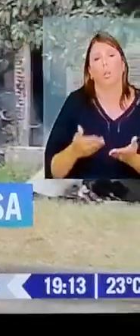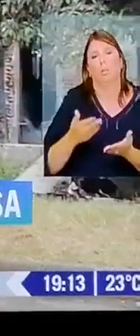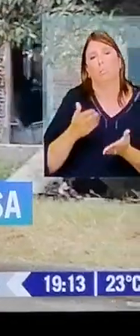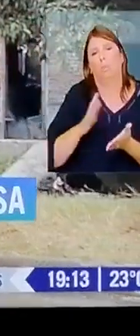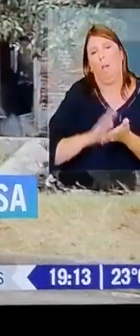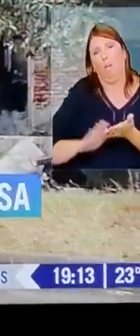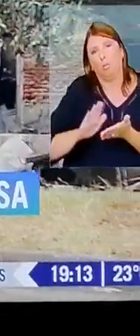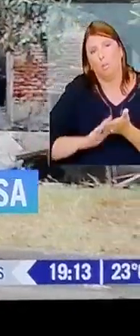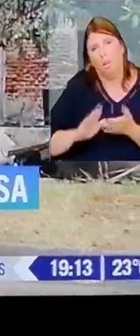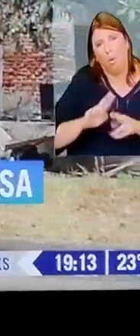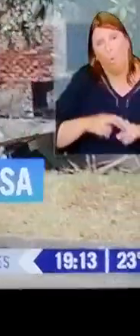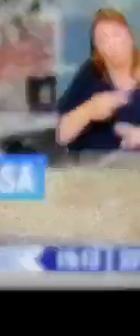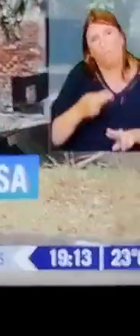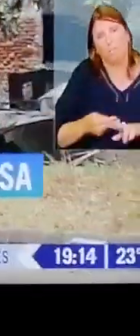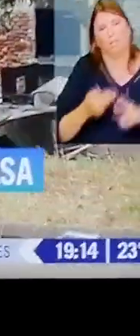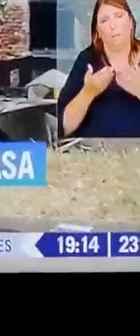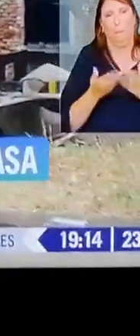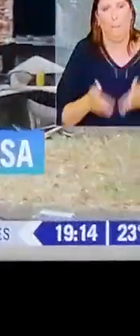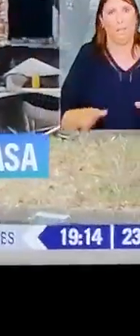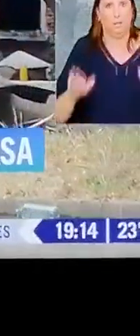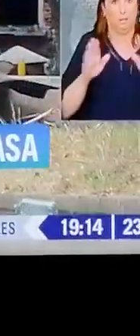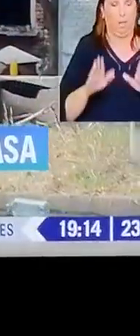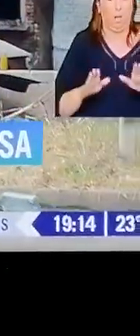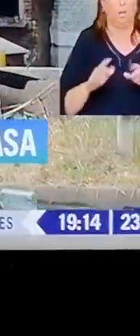Por cualquier colaboración, comunicarse al